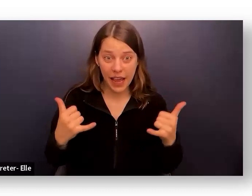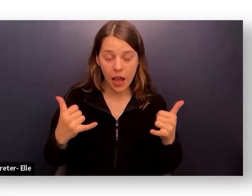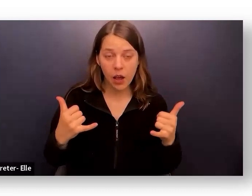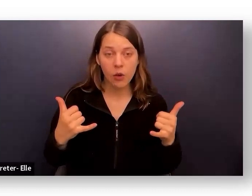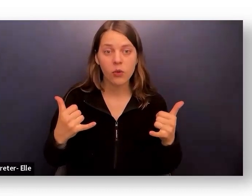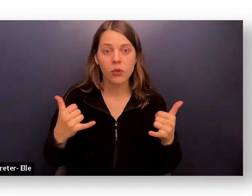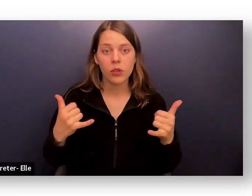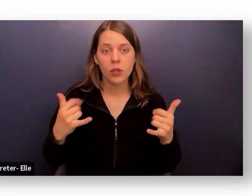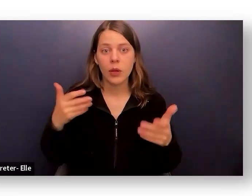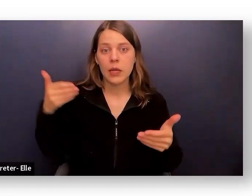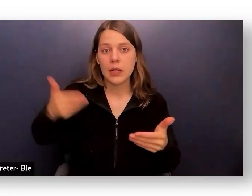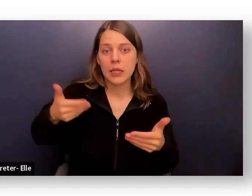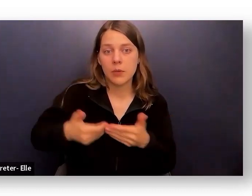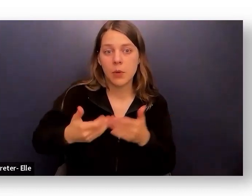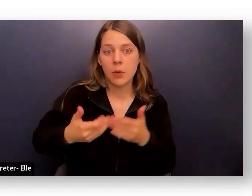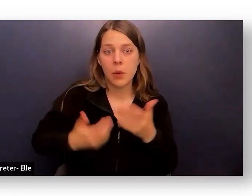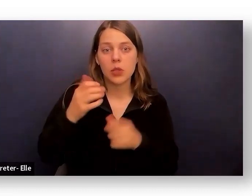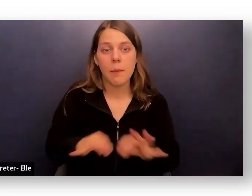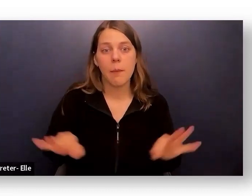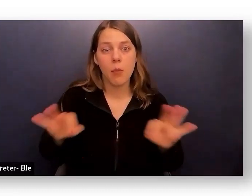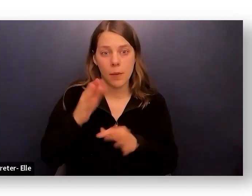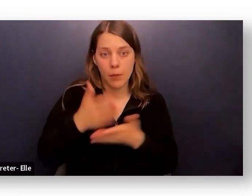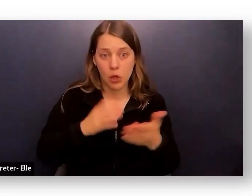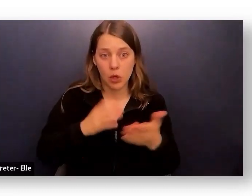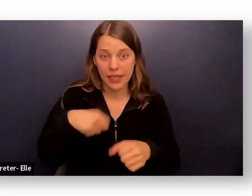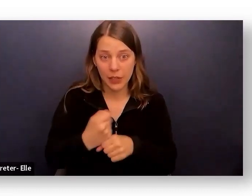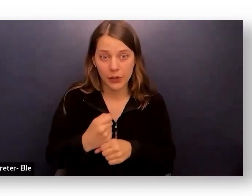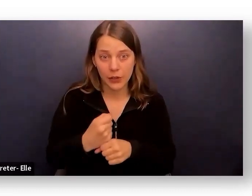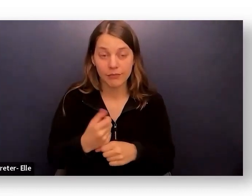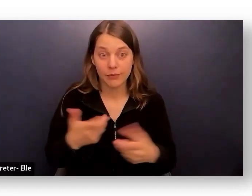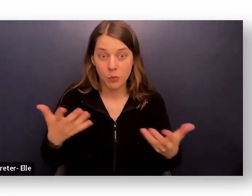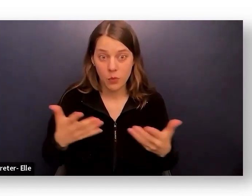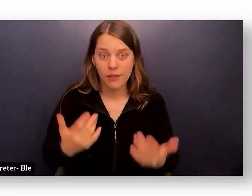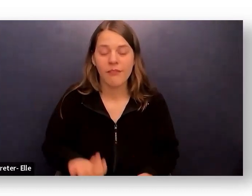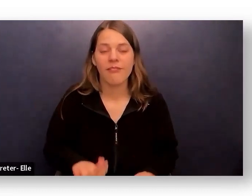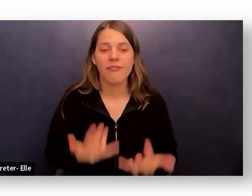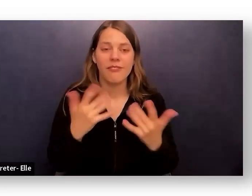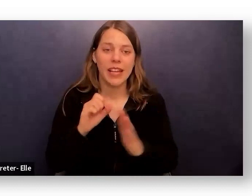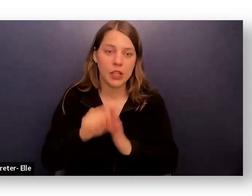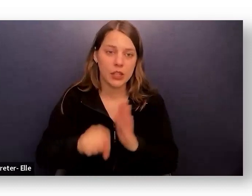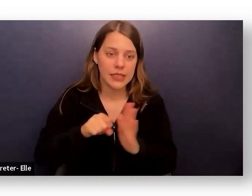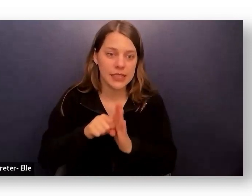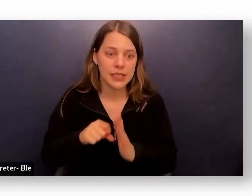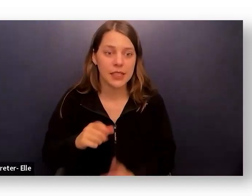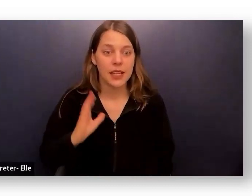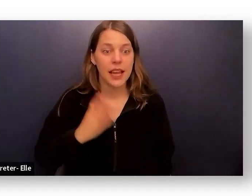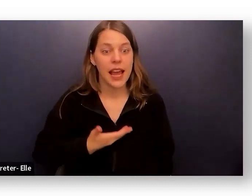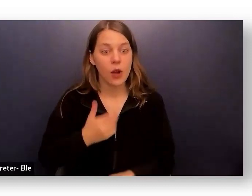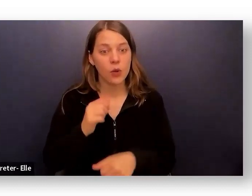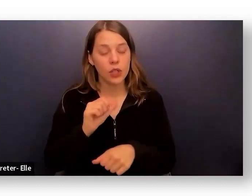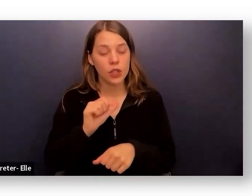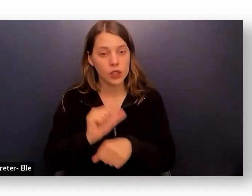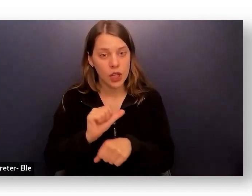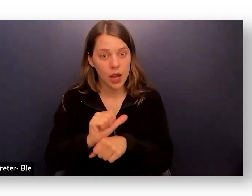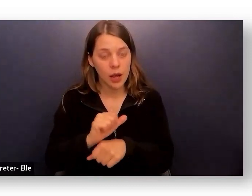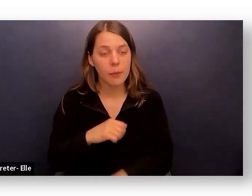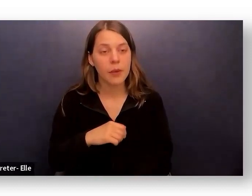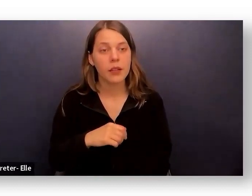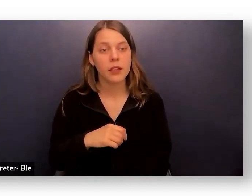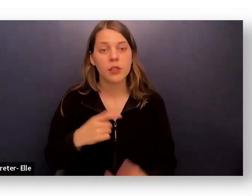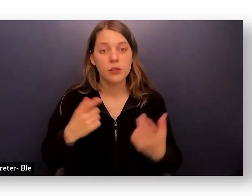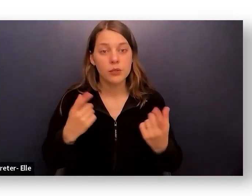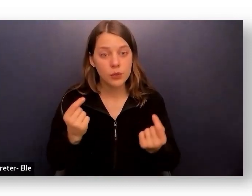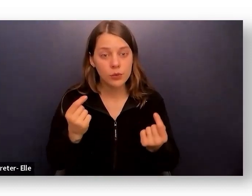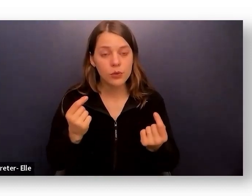estamos entrando a temporada más importante de la meteorología, que es la temporada de incendios. Entonces,